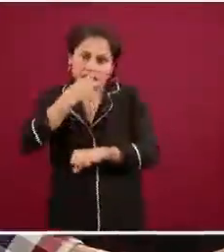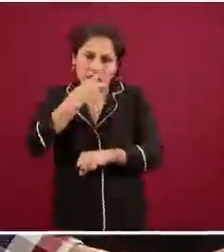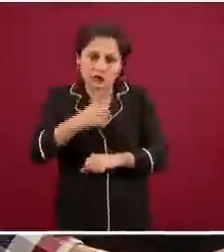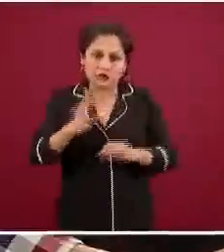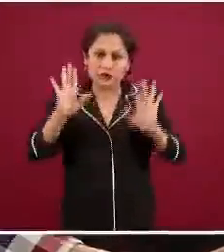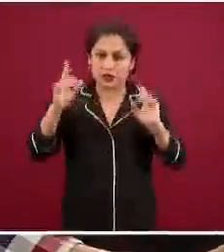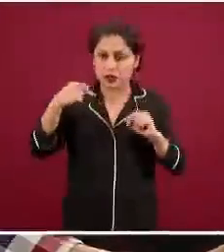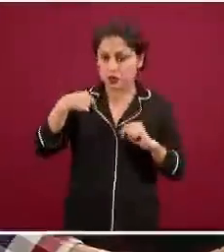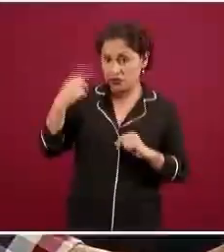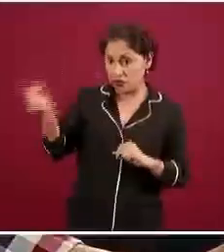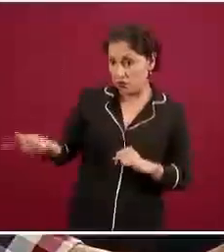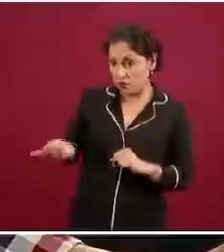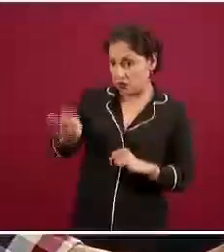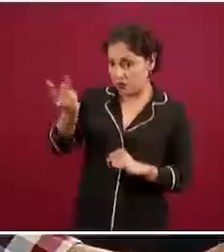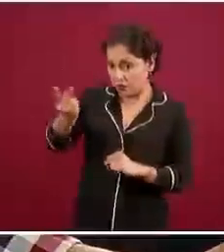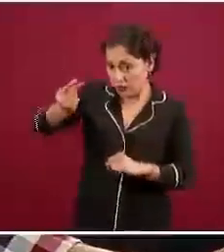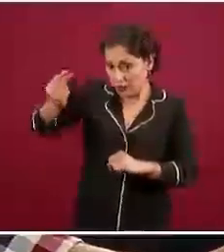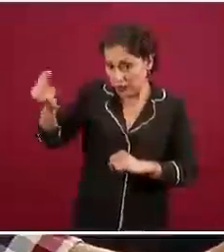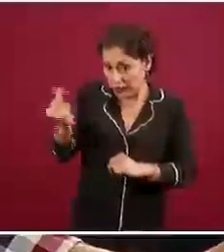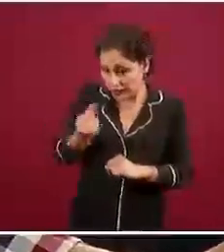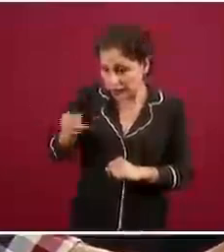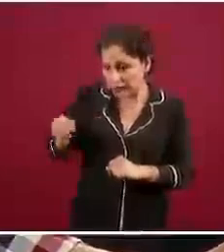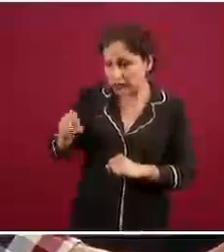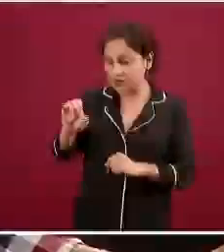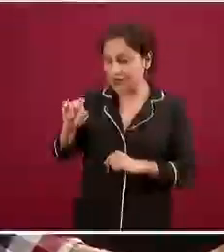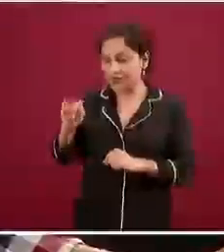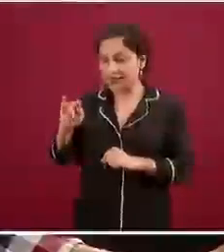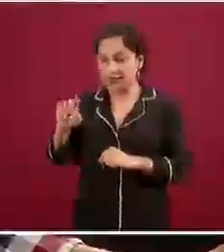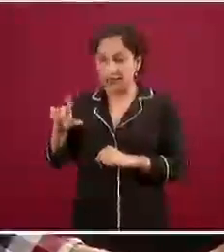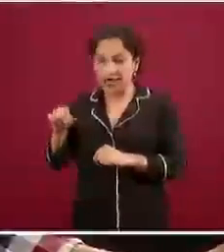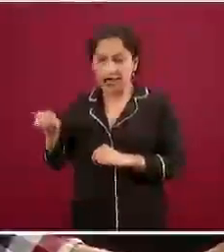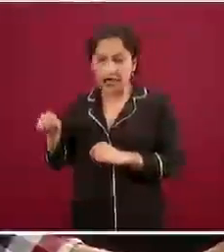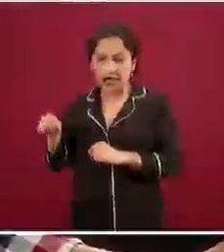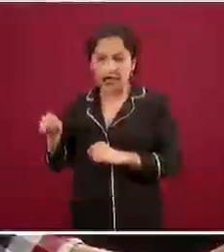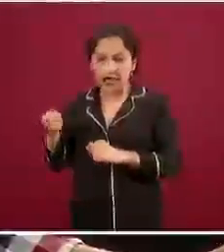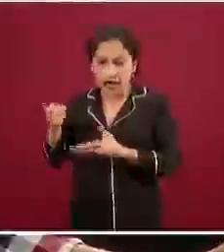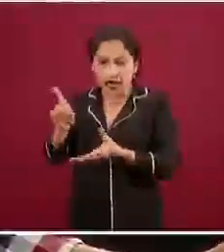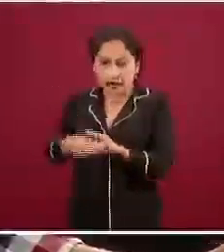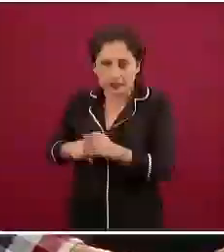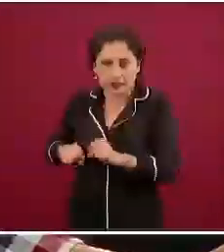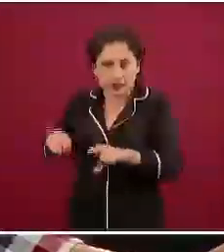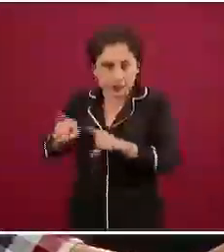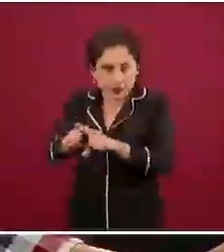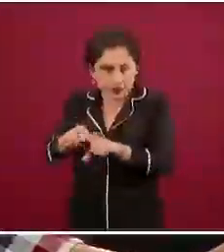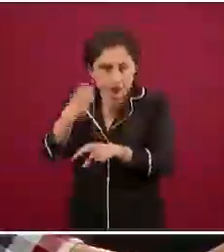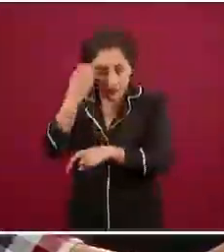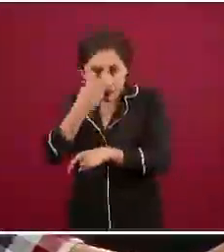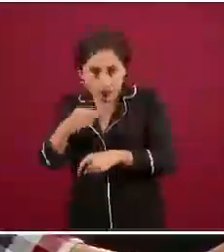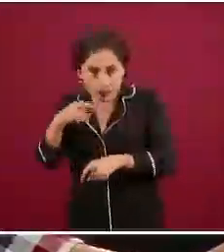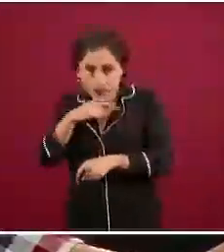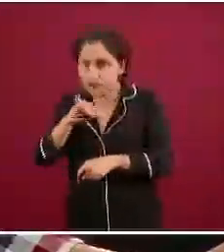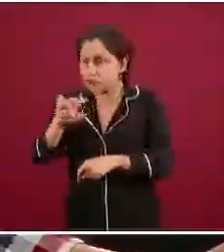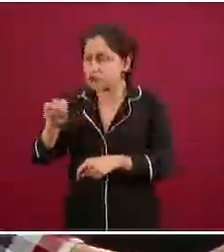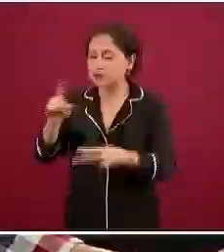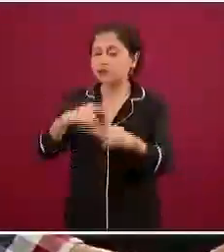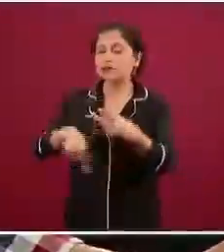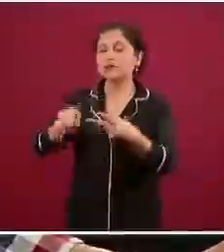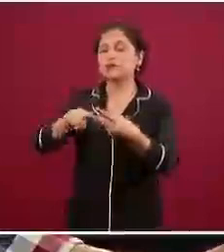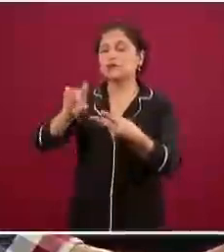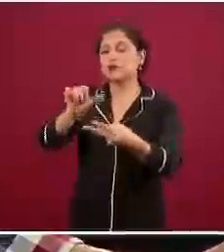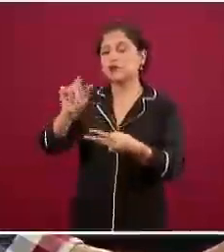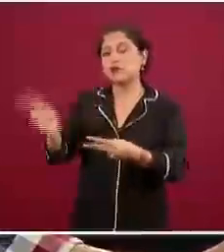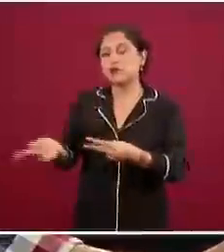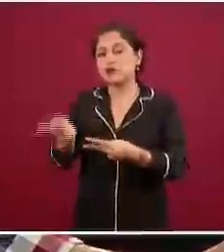son necesarias, si está el modelo Centinela. Gracias. Una pregunta, esa es una pregunta. La otra pregunta es sobre